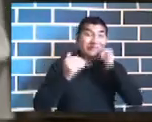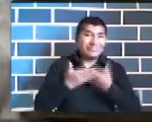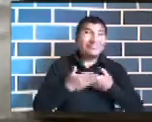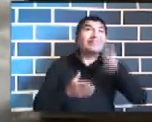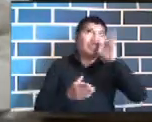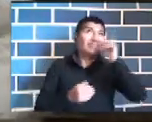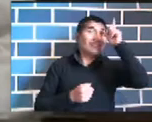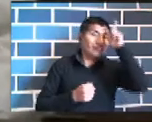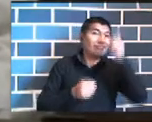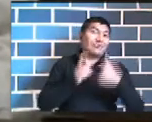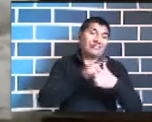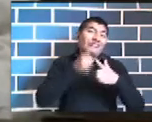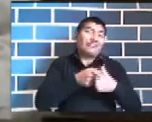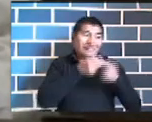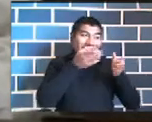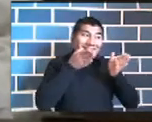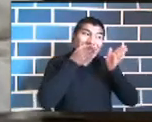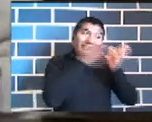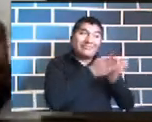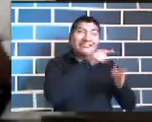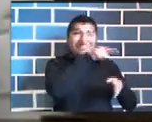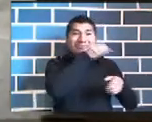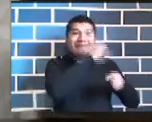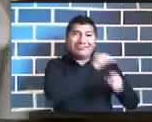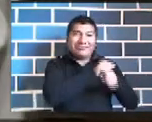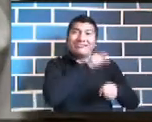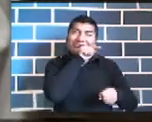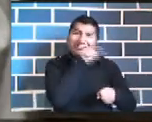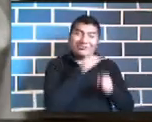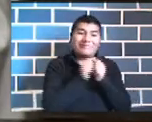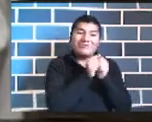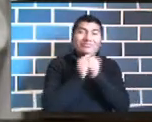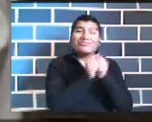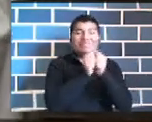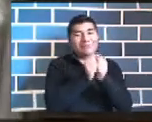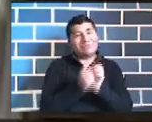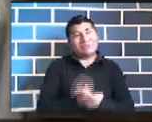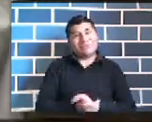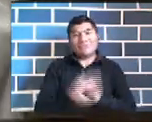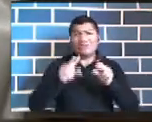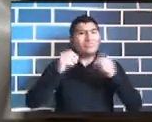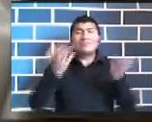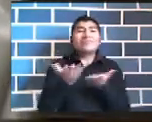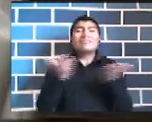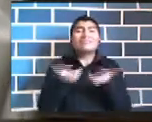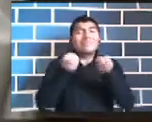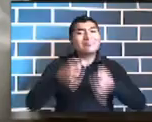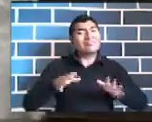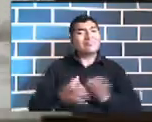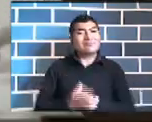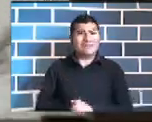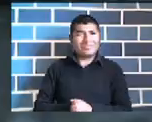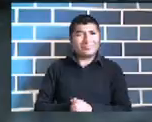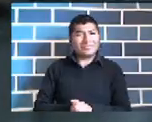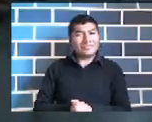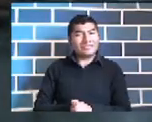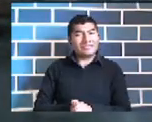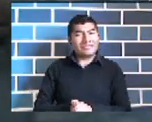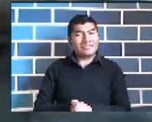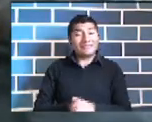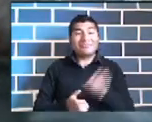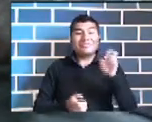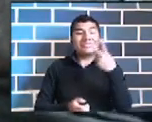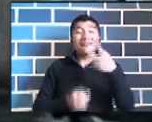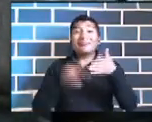Dios. Y por lo tanto tenemos que trabajar por esa unidad. No hay dónde perderse.